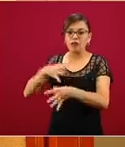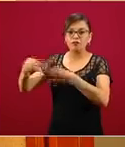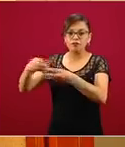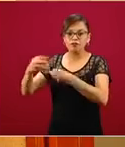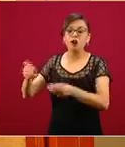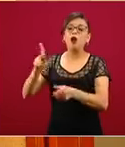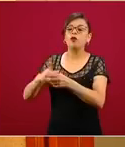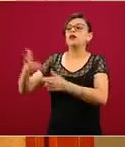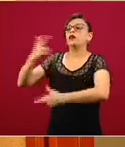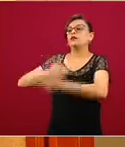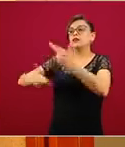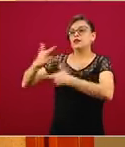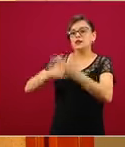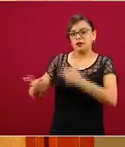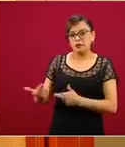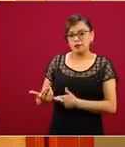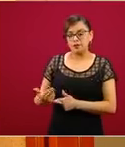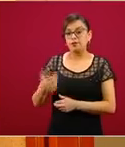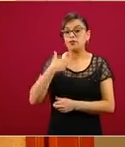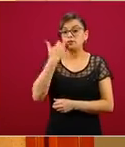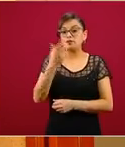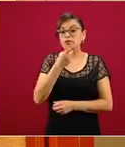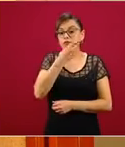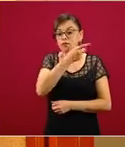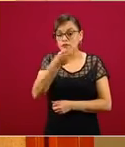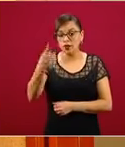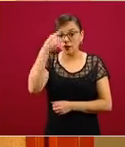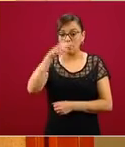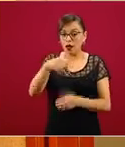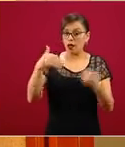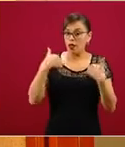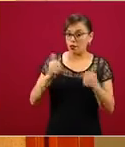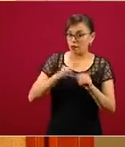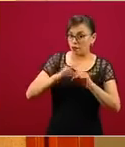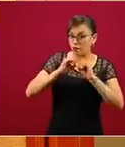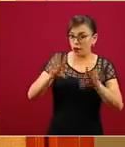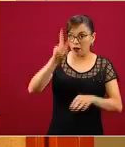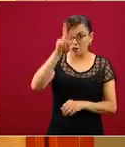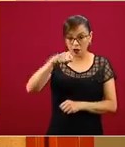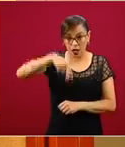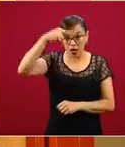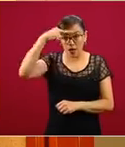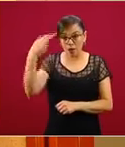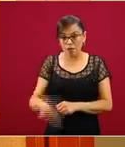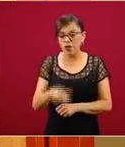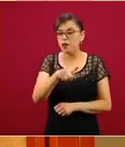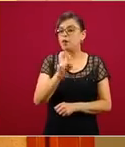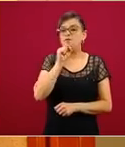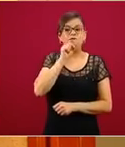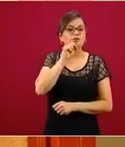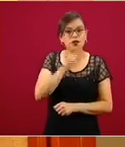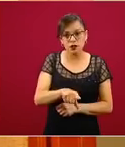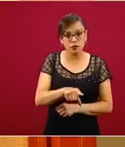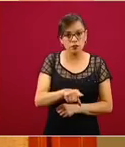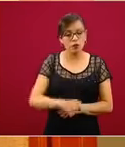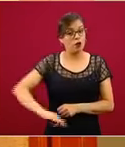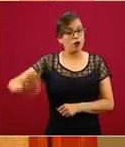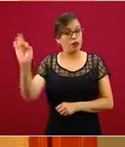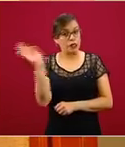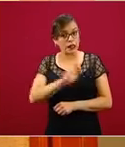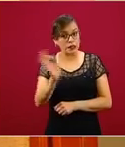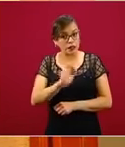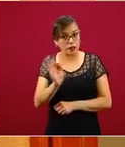claro que México, el gobierno de México, está en esa actitud. Si algo no va bien,